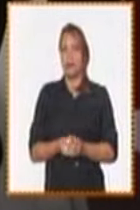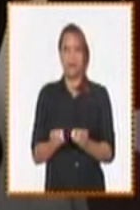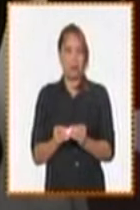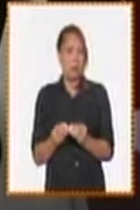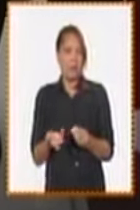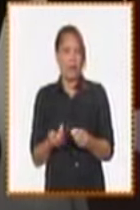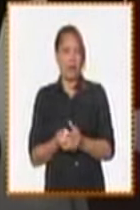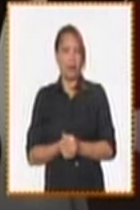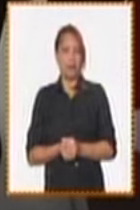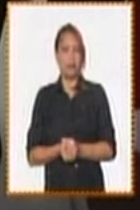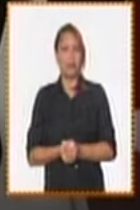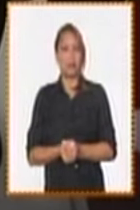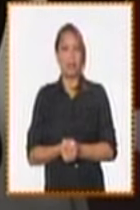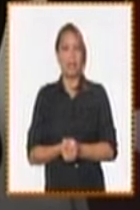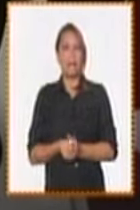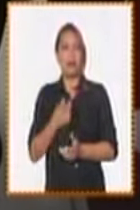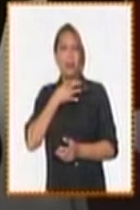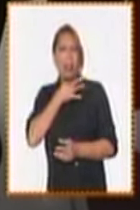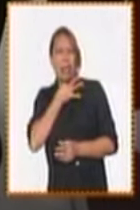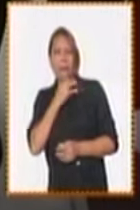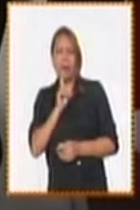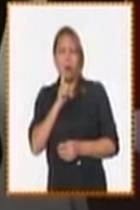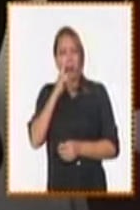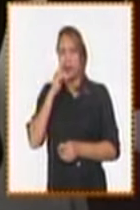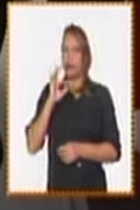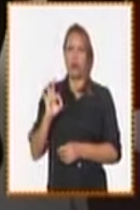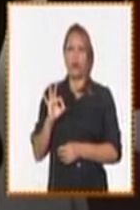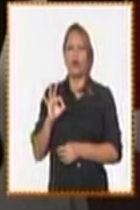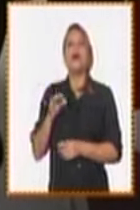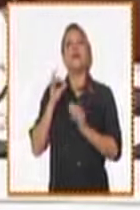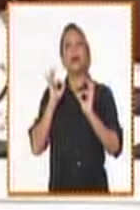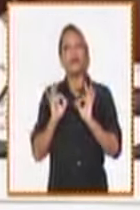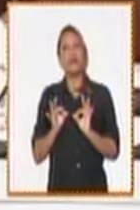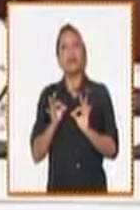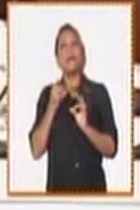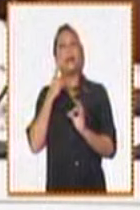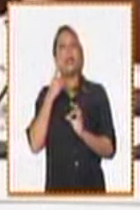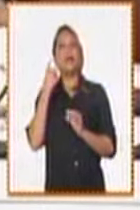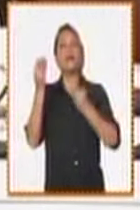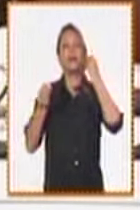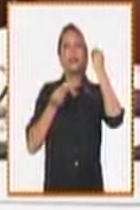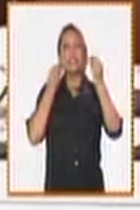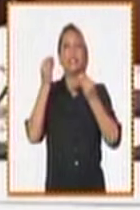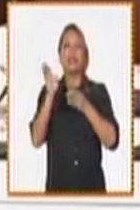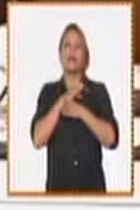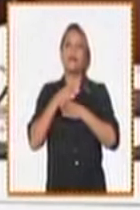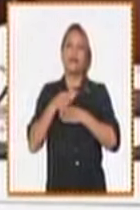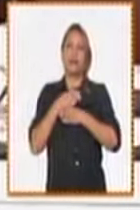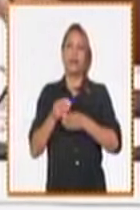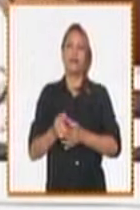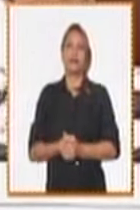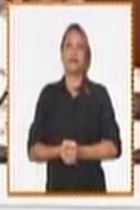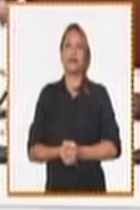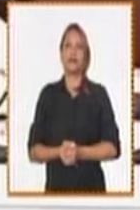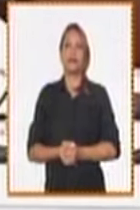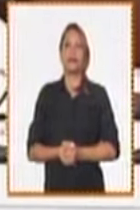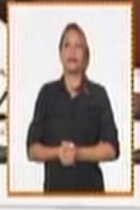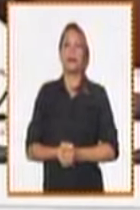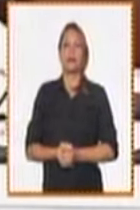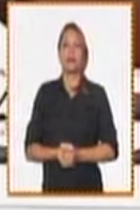Entonces, no estaban arruinados, simplemente lo que ha existido una interpretación equivocada del hecho, porque tenían deudas,